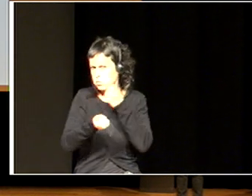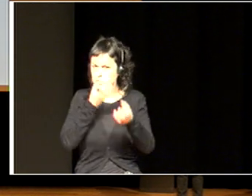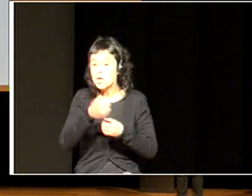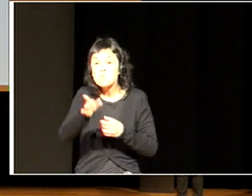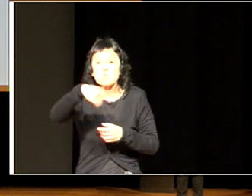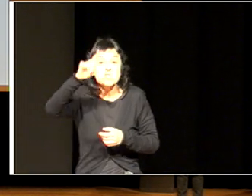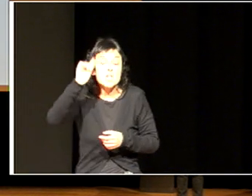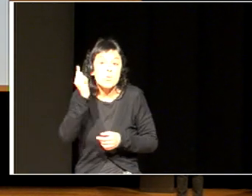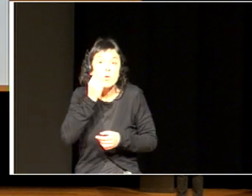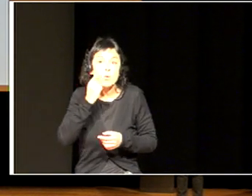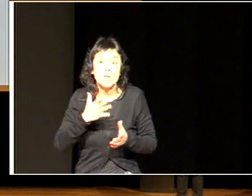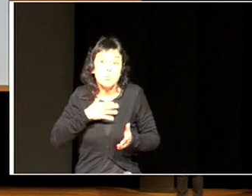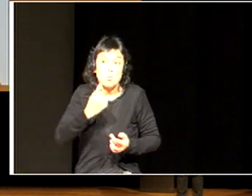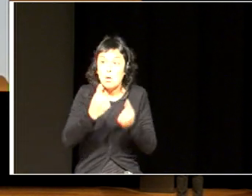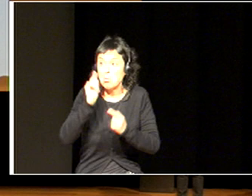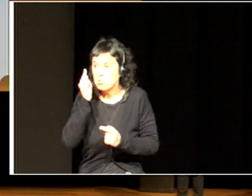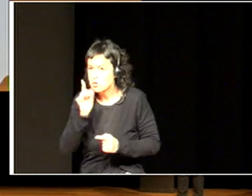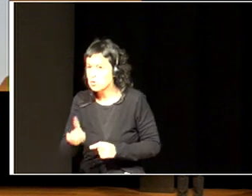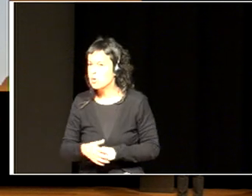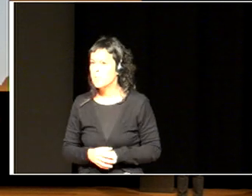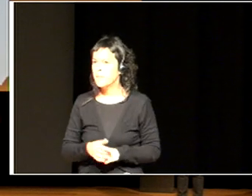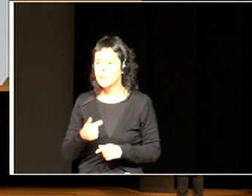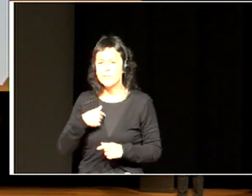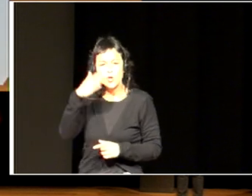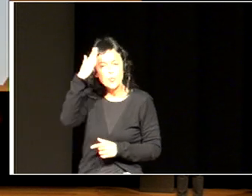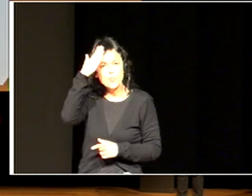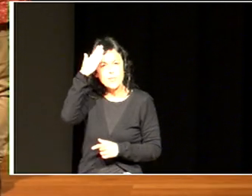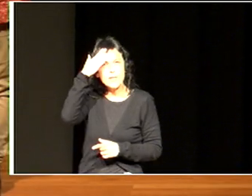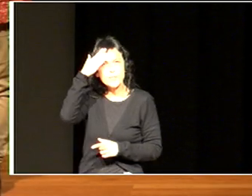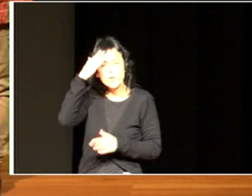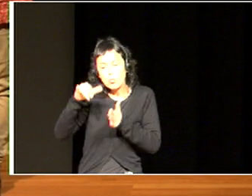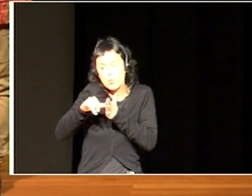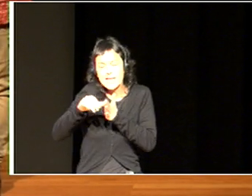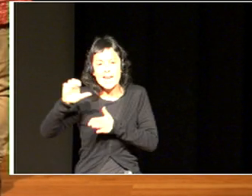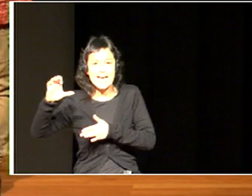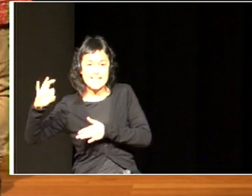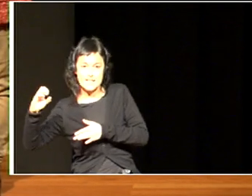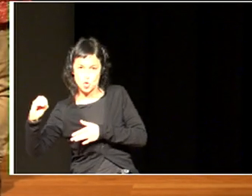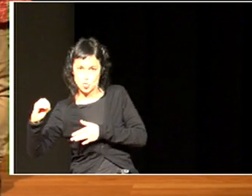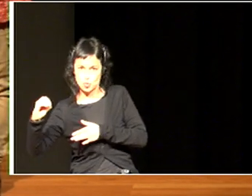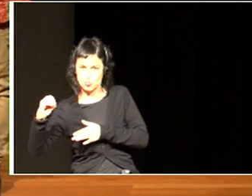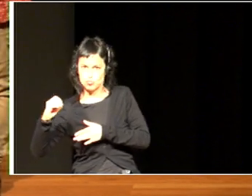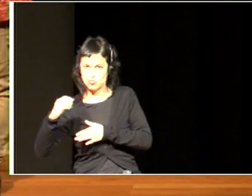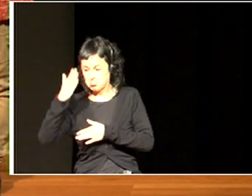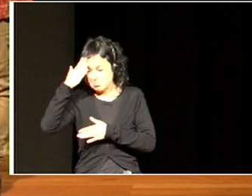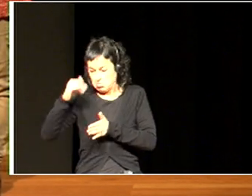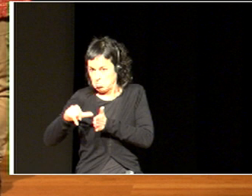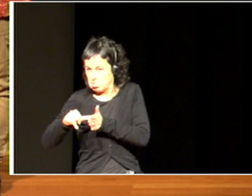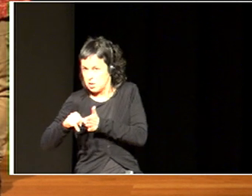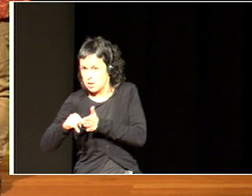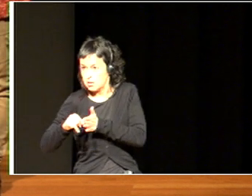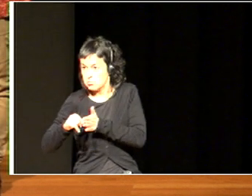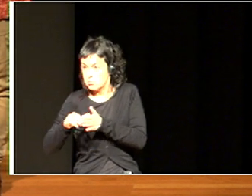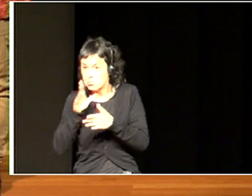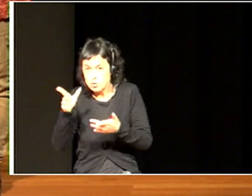pero por si acaso alguien todavía no se dio cuenta yo tengo una mentalidad muy cercana a la eso muy cercana tanto que por eso ahí